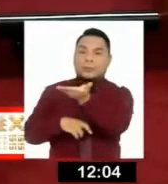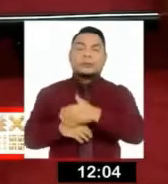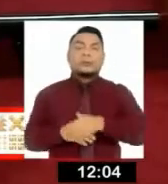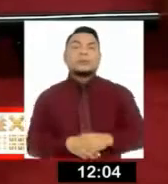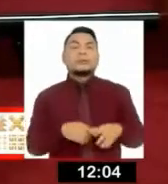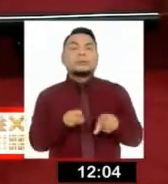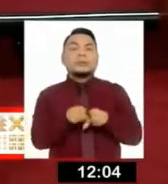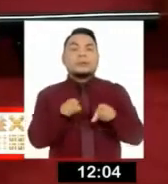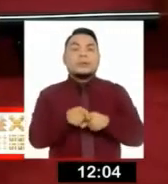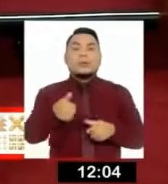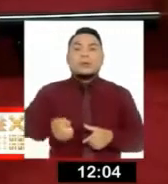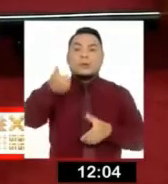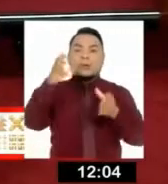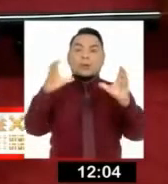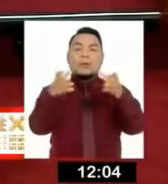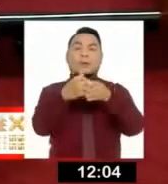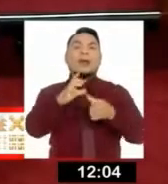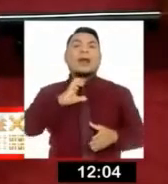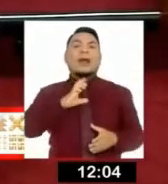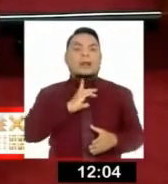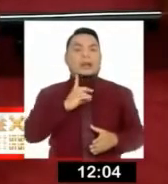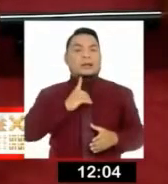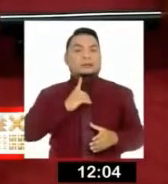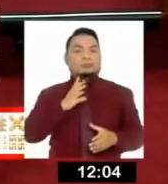señores miembros del honorable cuerpo diplomático,